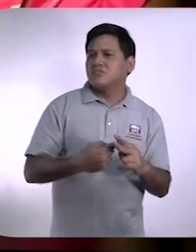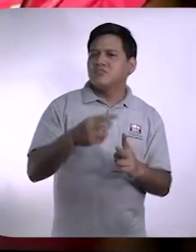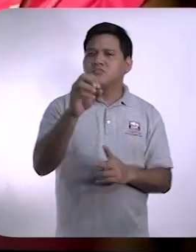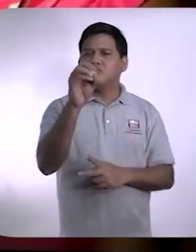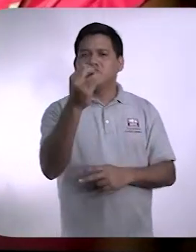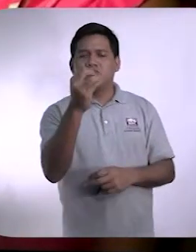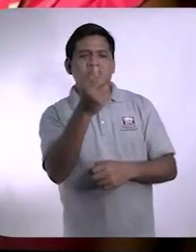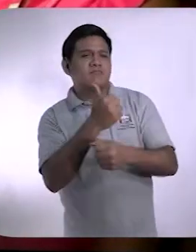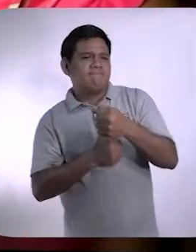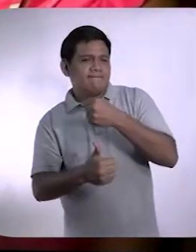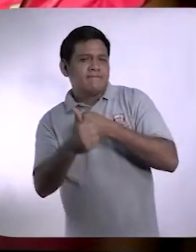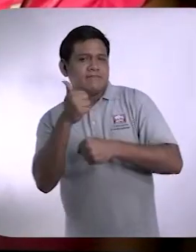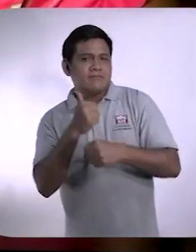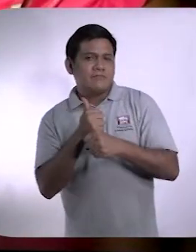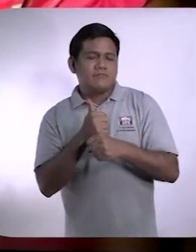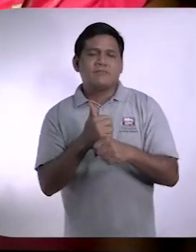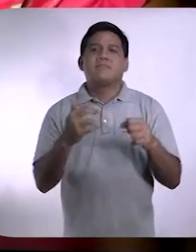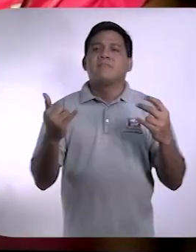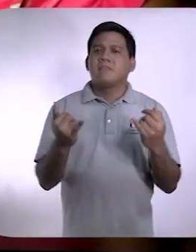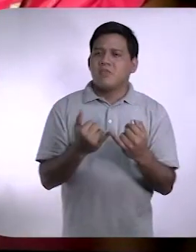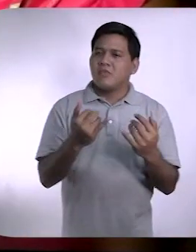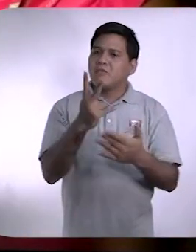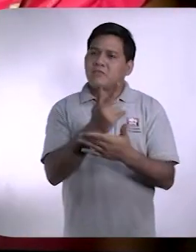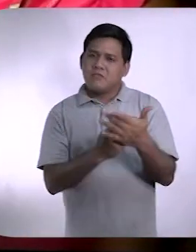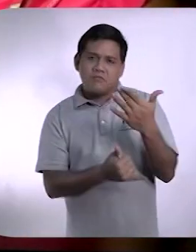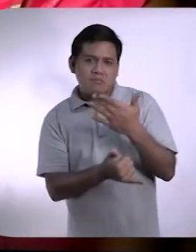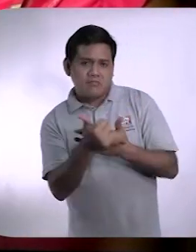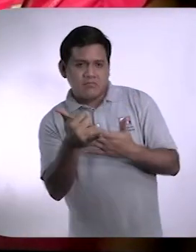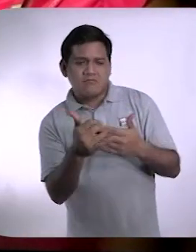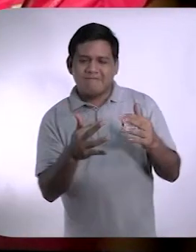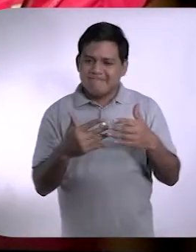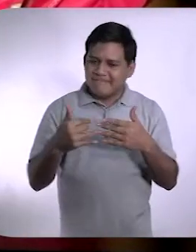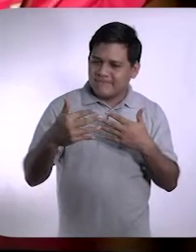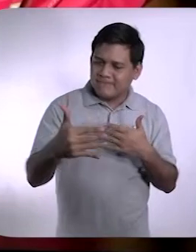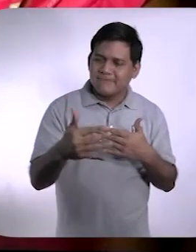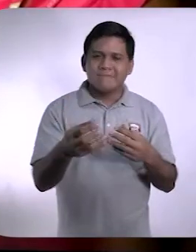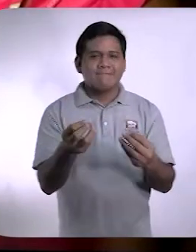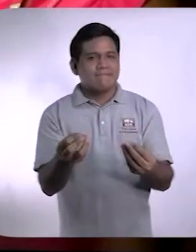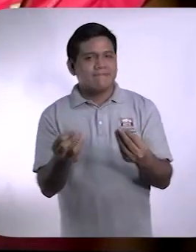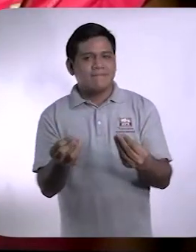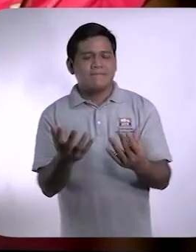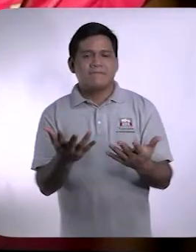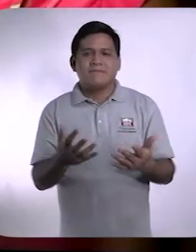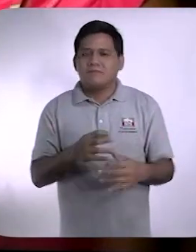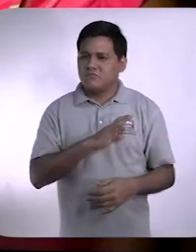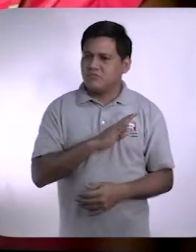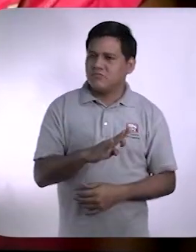año anterior, esta planeación lleva más tiempo para que podamos